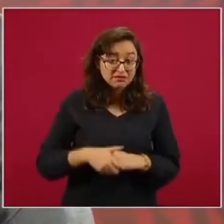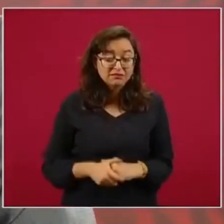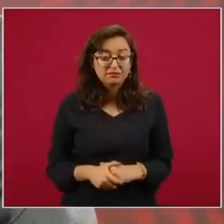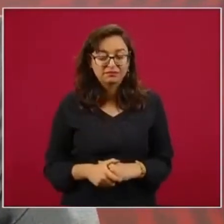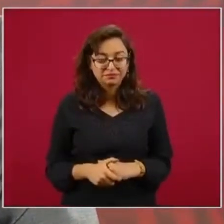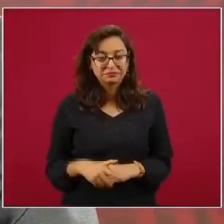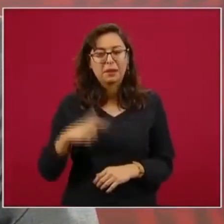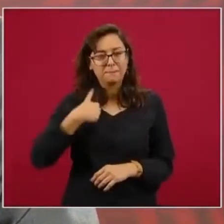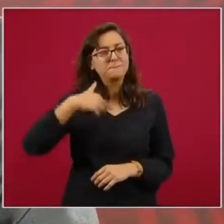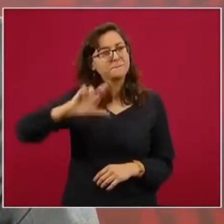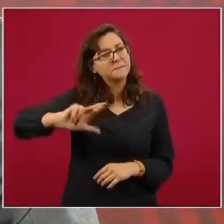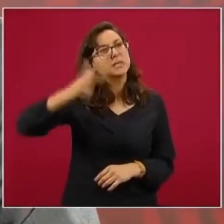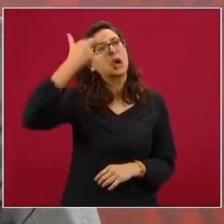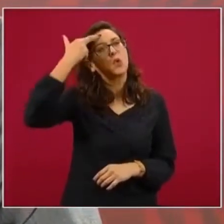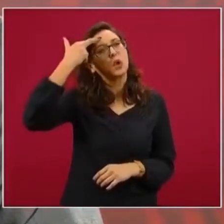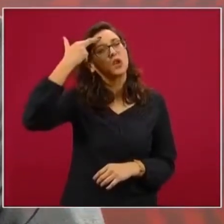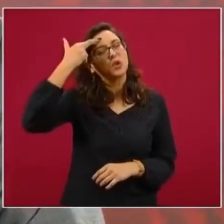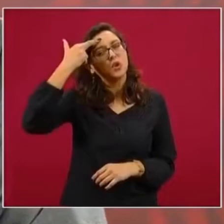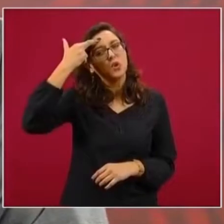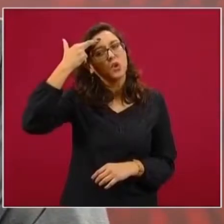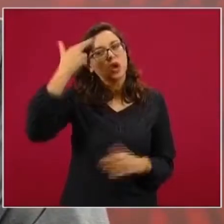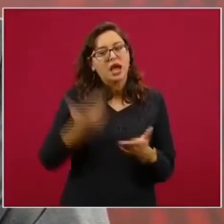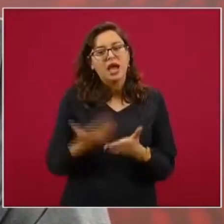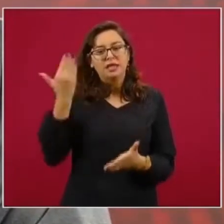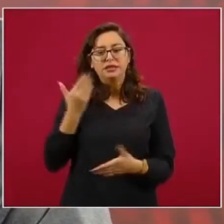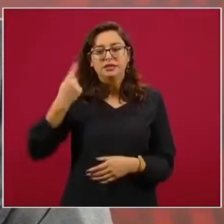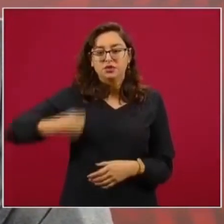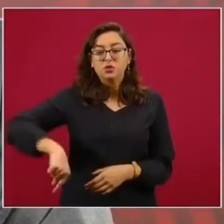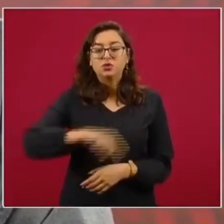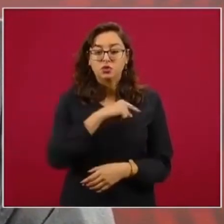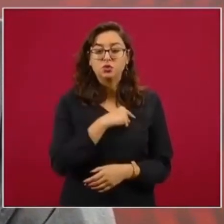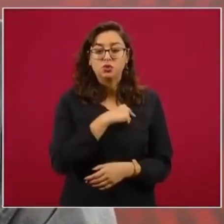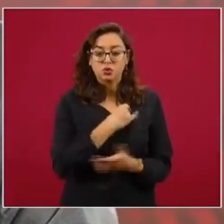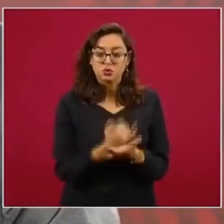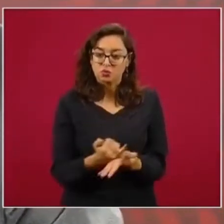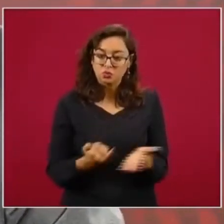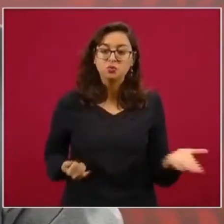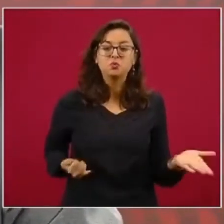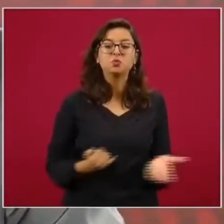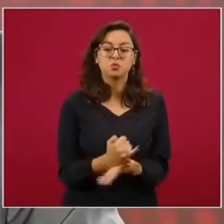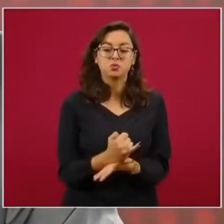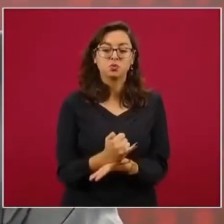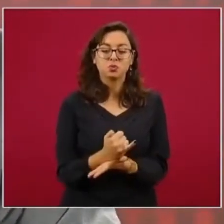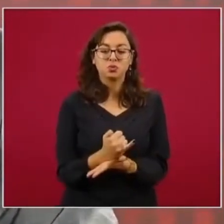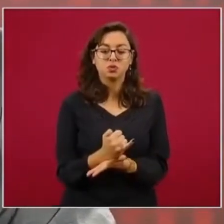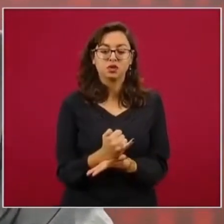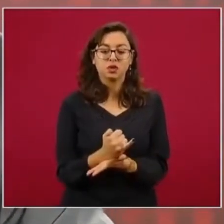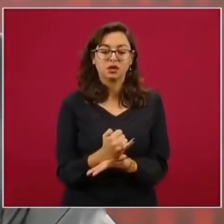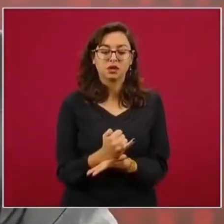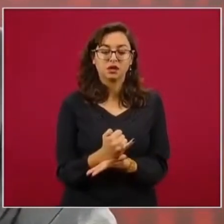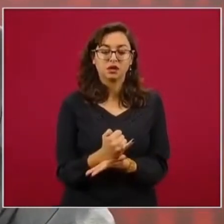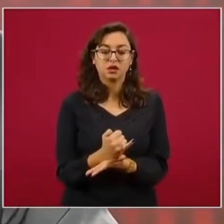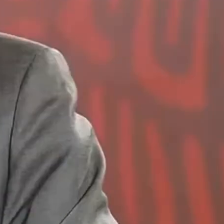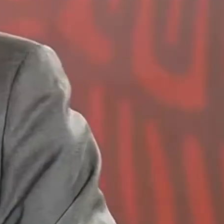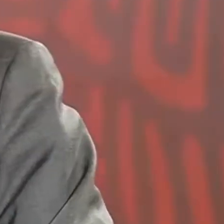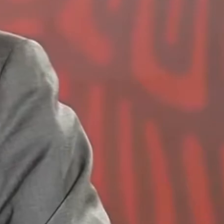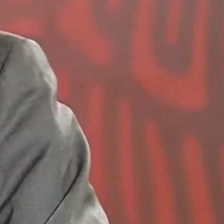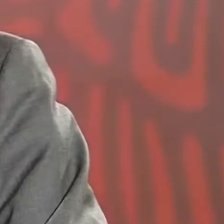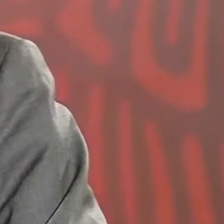Yo recuerdo que cuando decidimos de que los